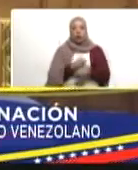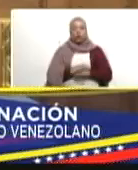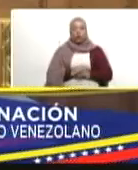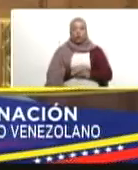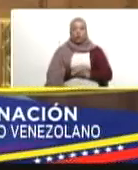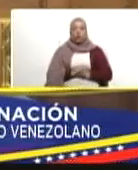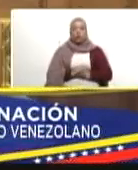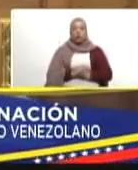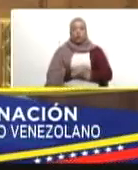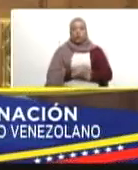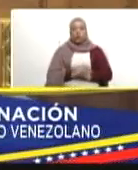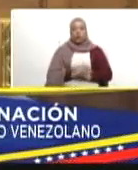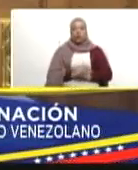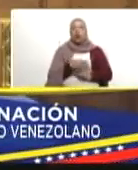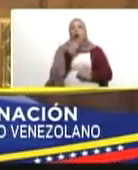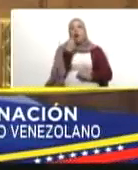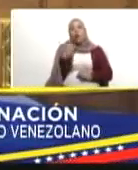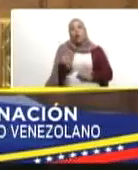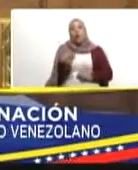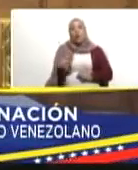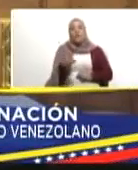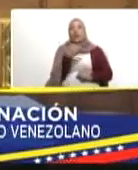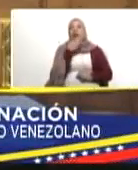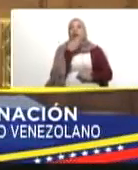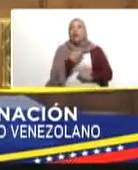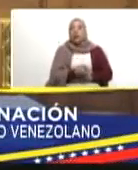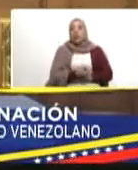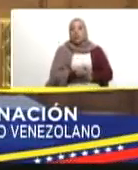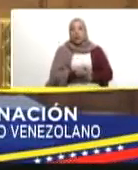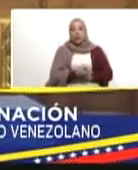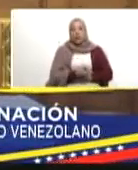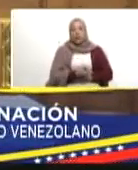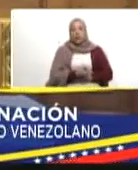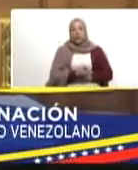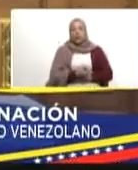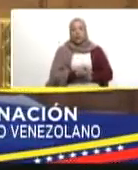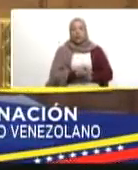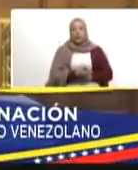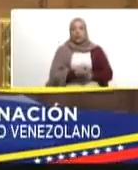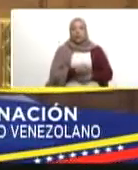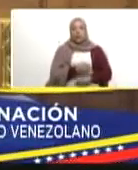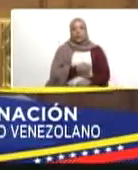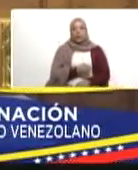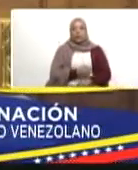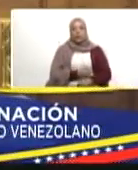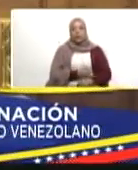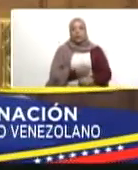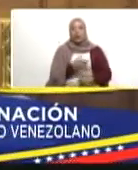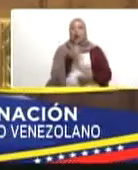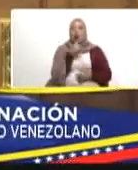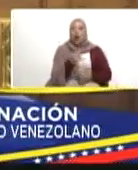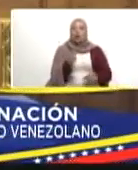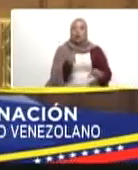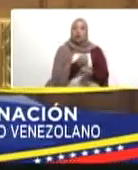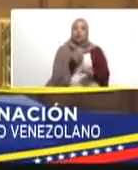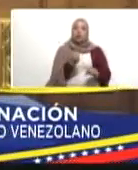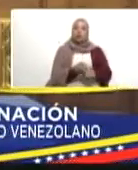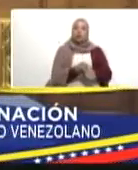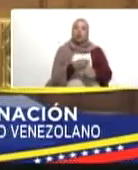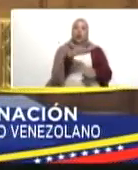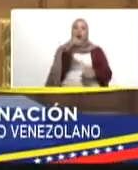agosto noviembre y diciembre la sía la